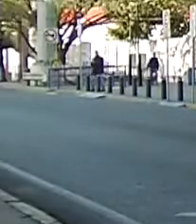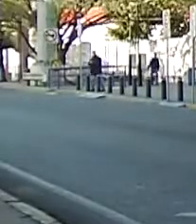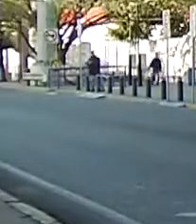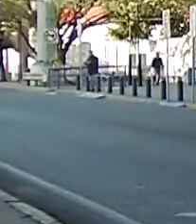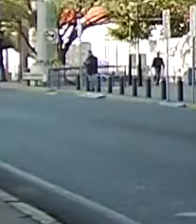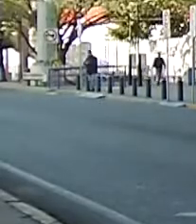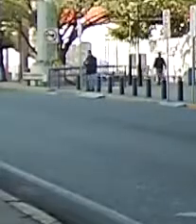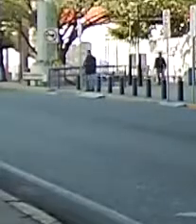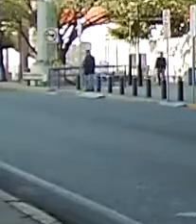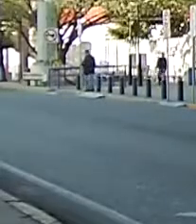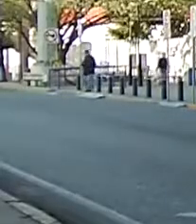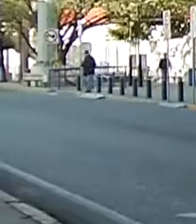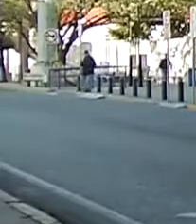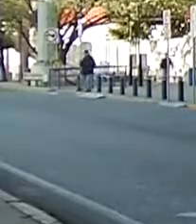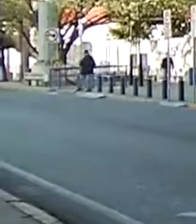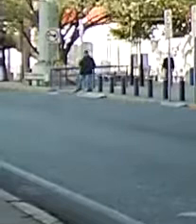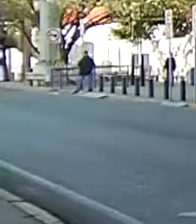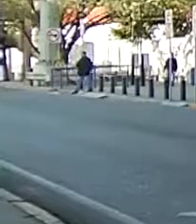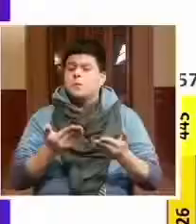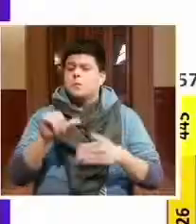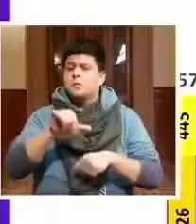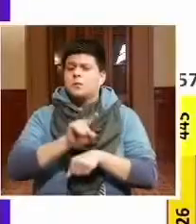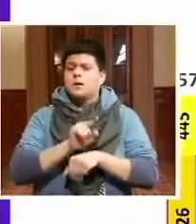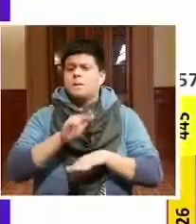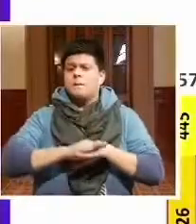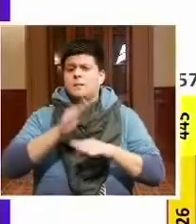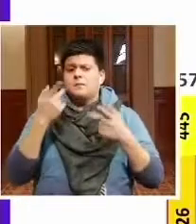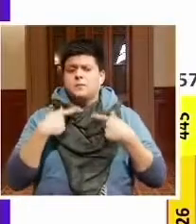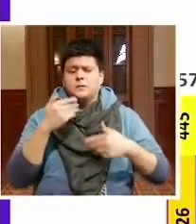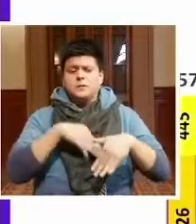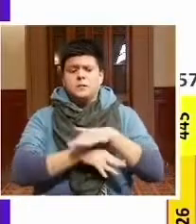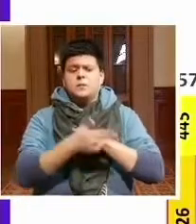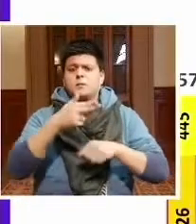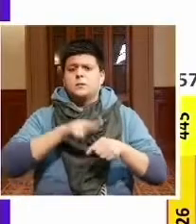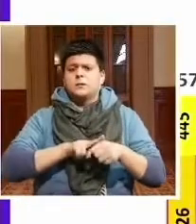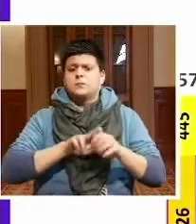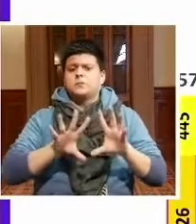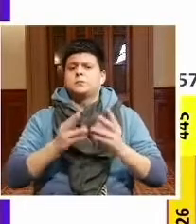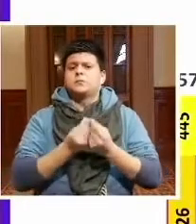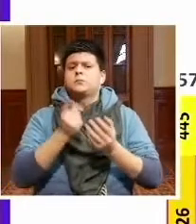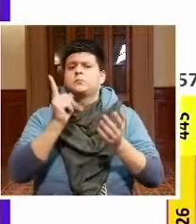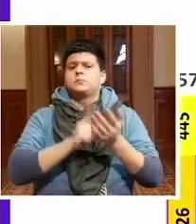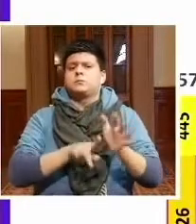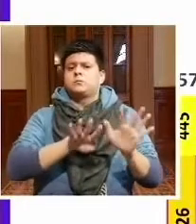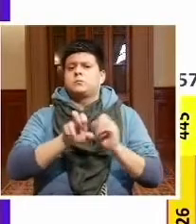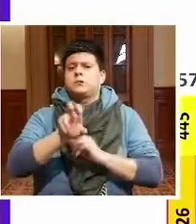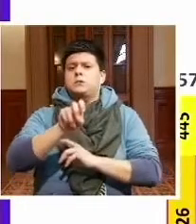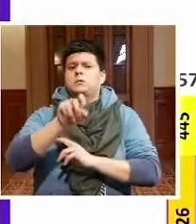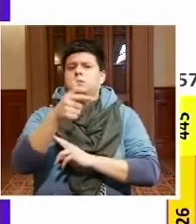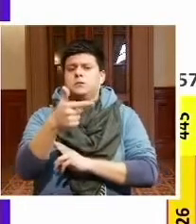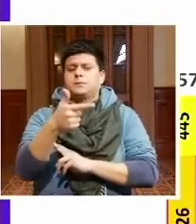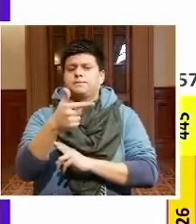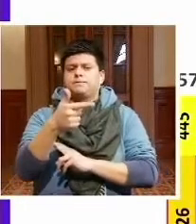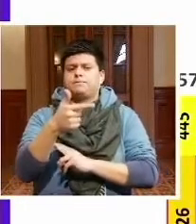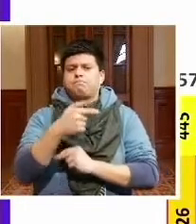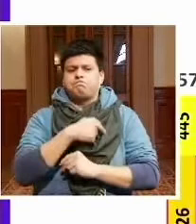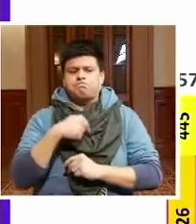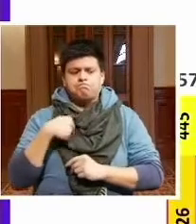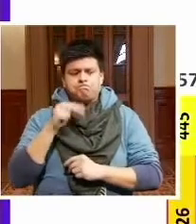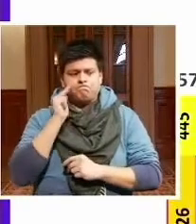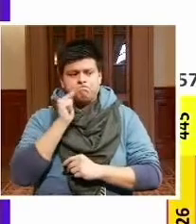hospitalizaciones también registró un nuevo récord 1930 7 tenemos